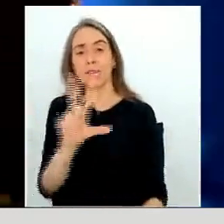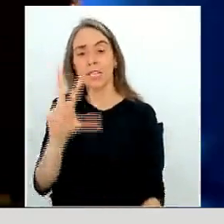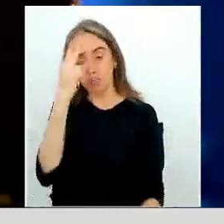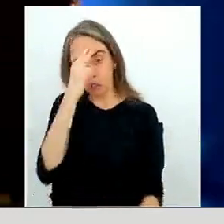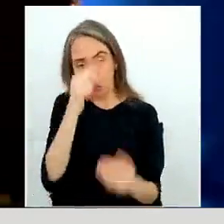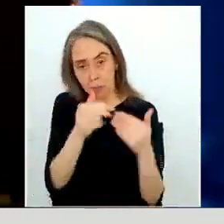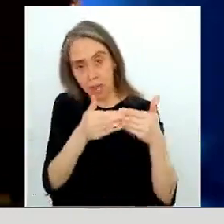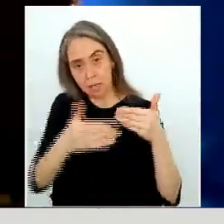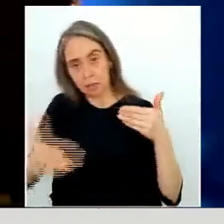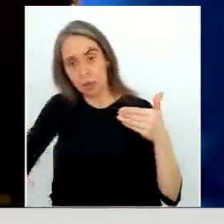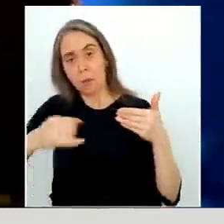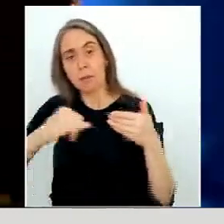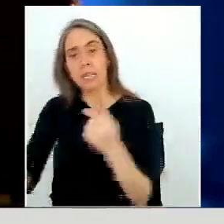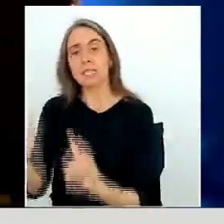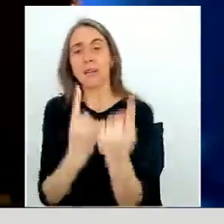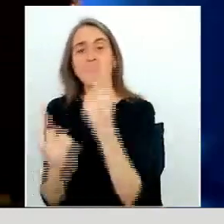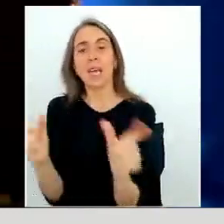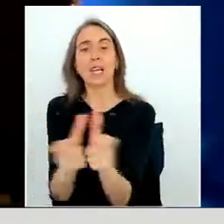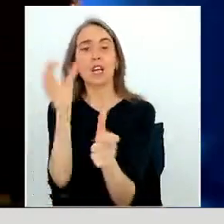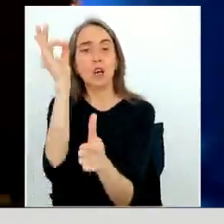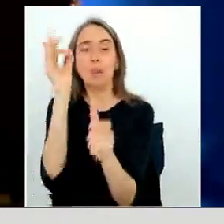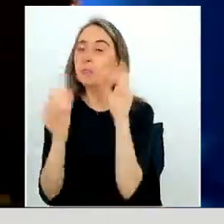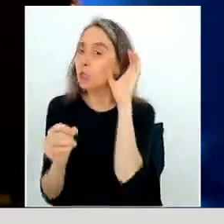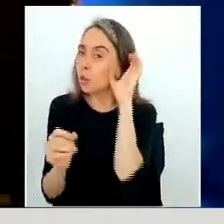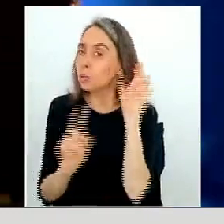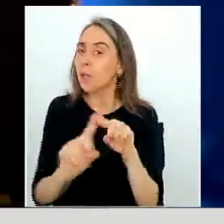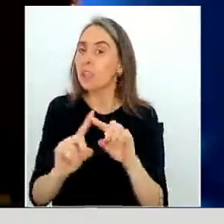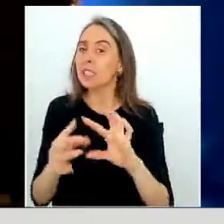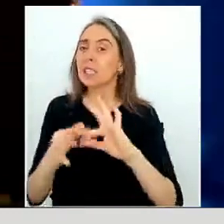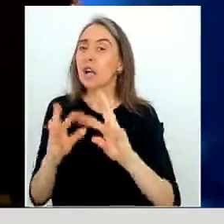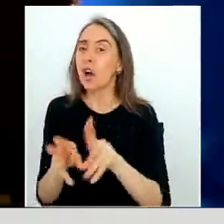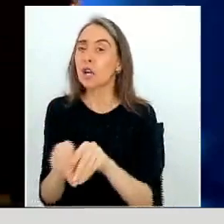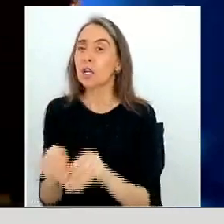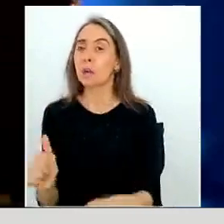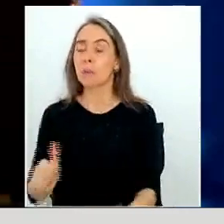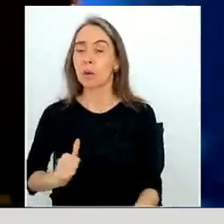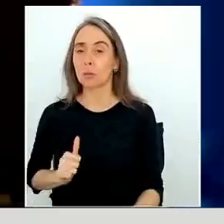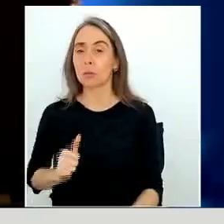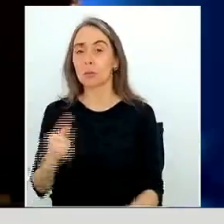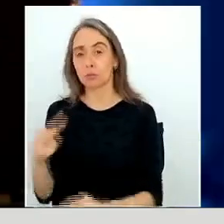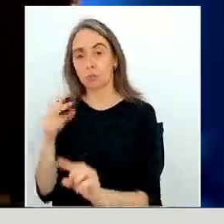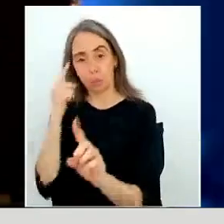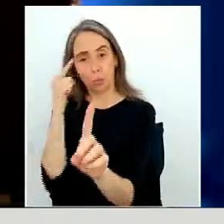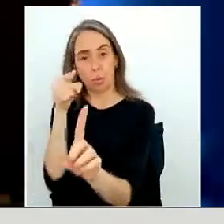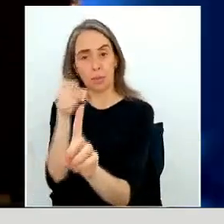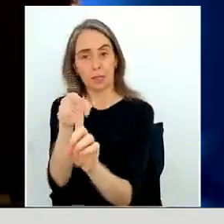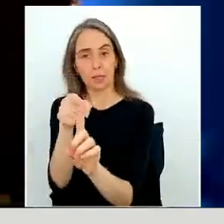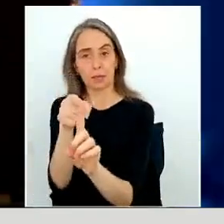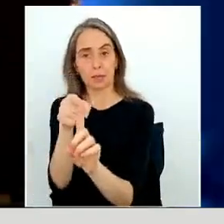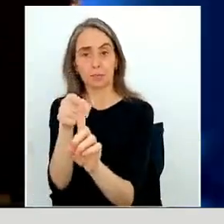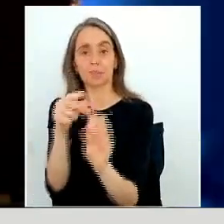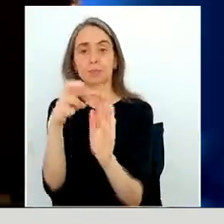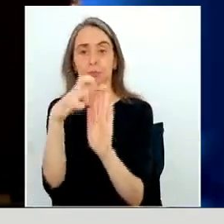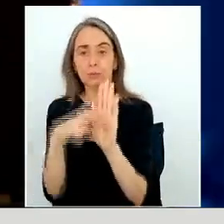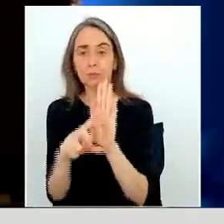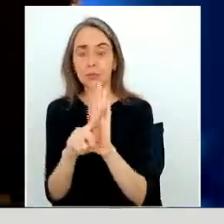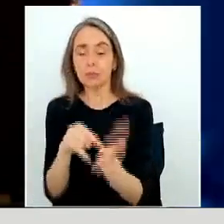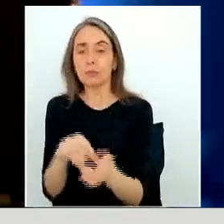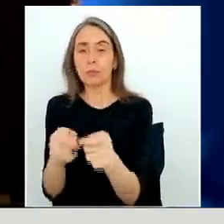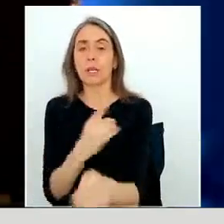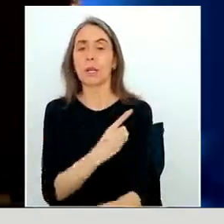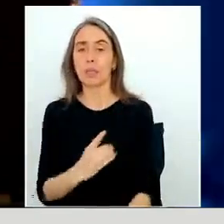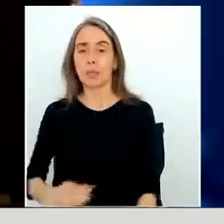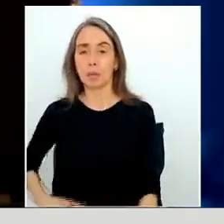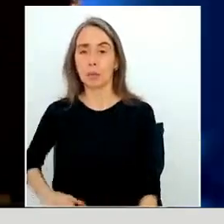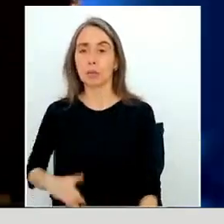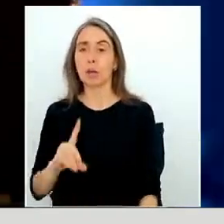escuchando a diversas organizaciones para el cumplimiento de su cometido proyecto iniciado moción de los diputados señores lago